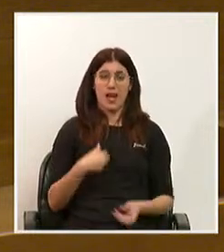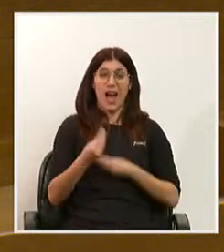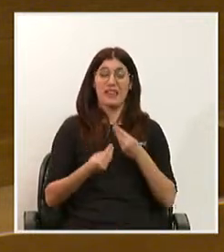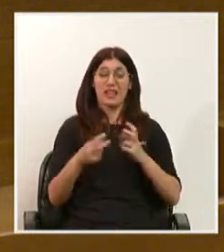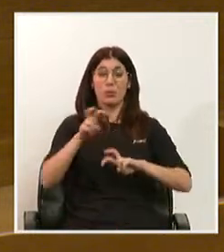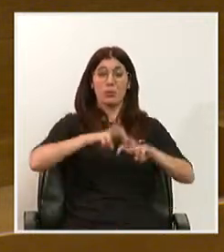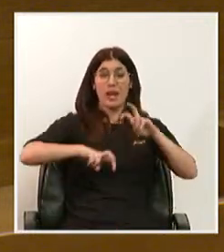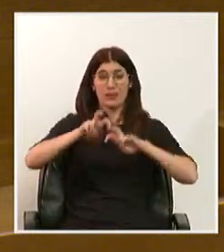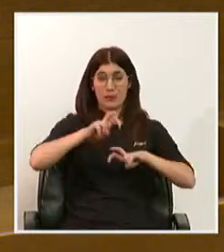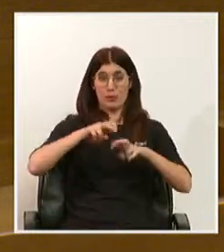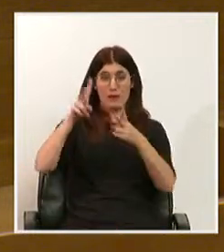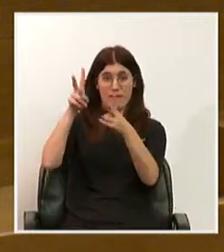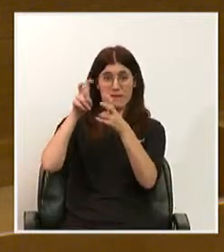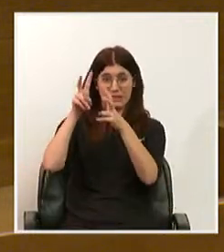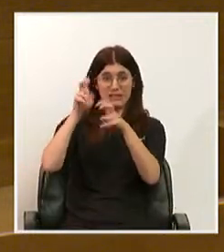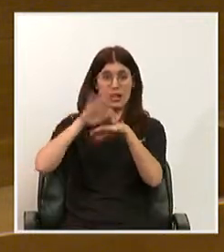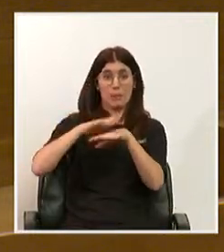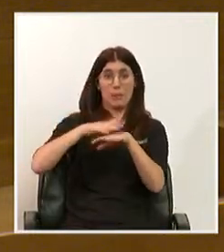fiscal